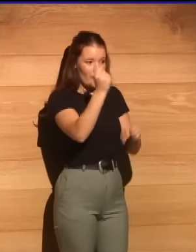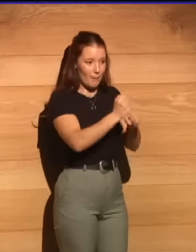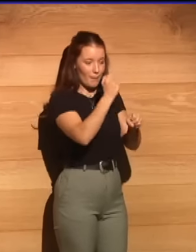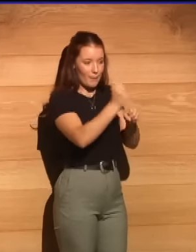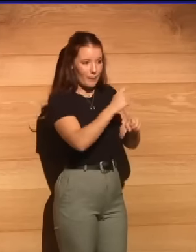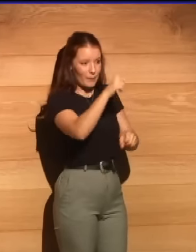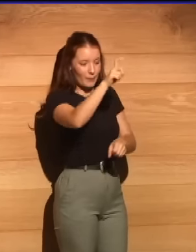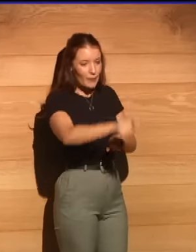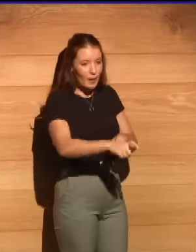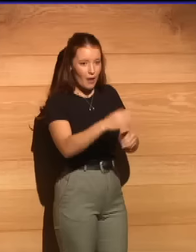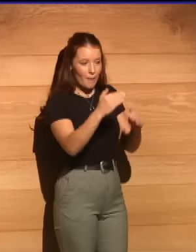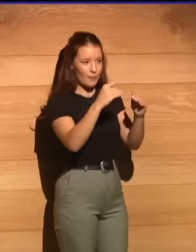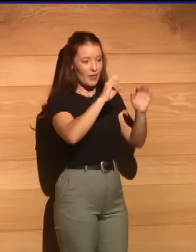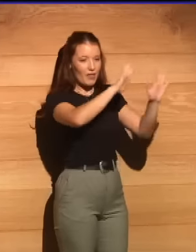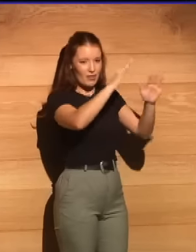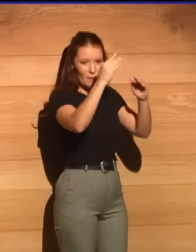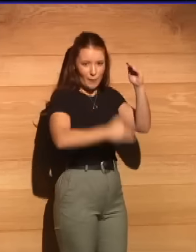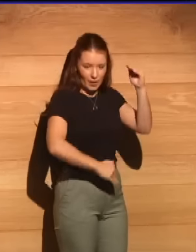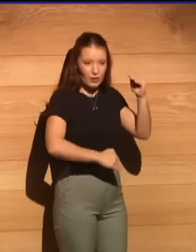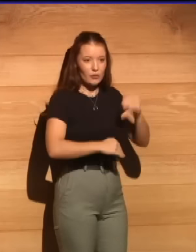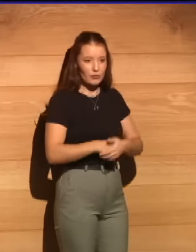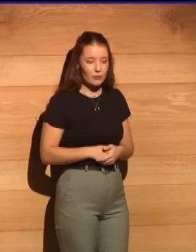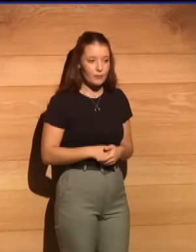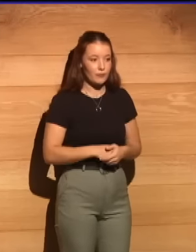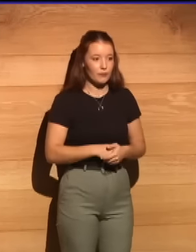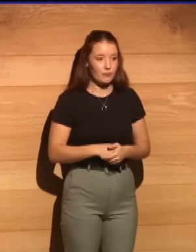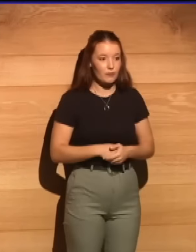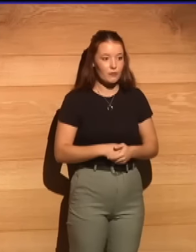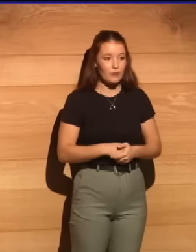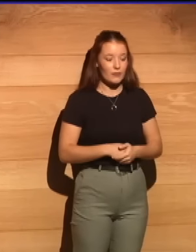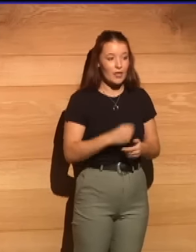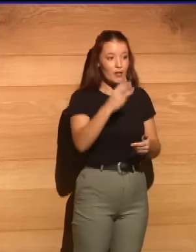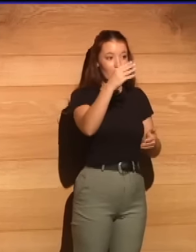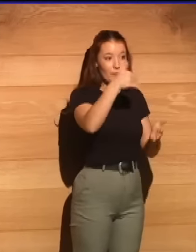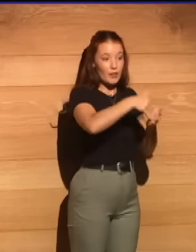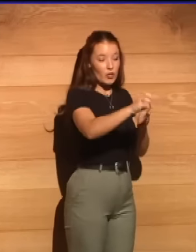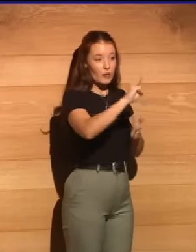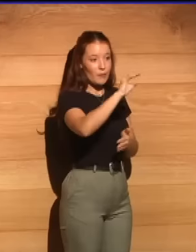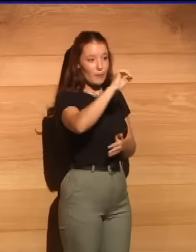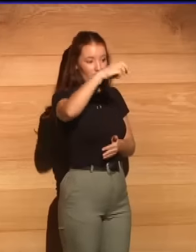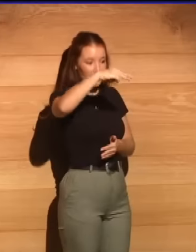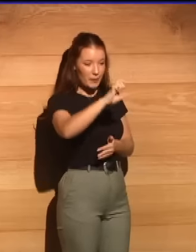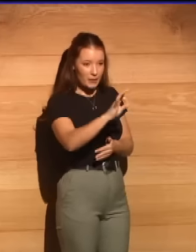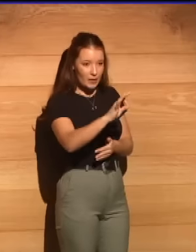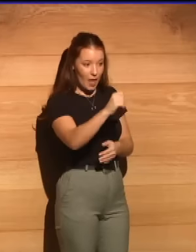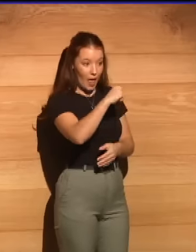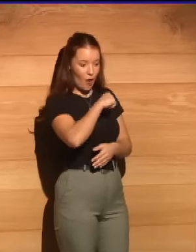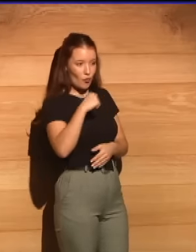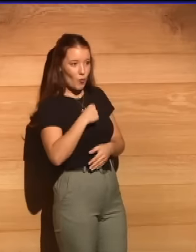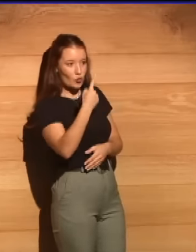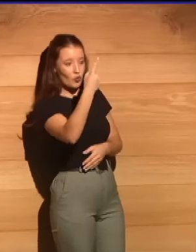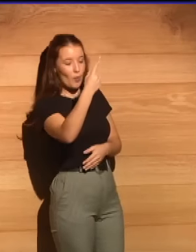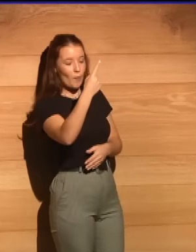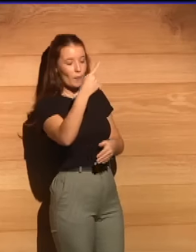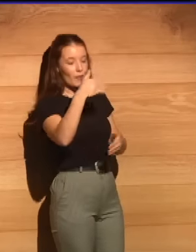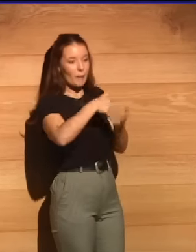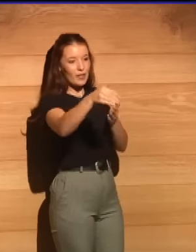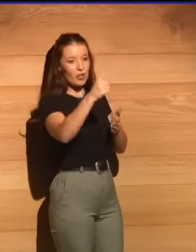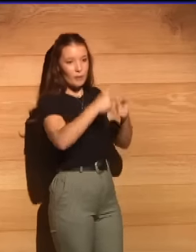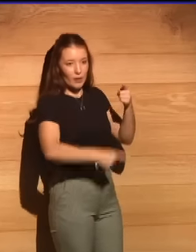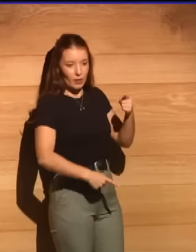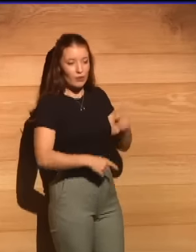de microempresas. 3 millones de pymes, 1,5 millones de autónomos. Abordar la digitalización para